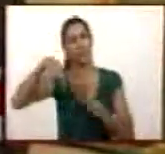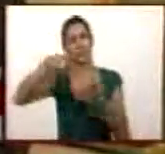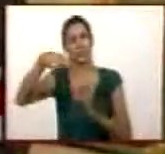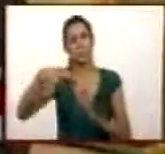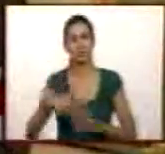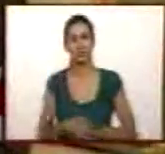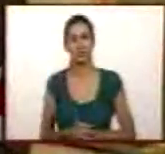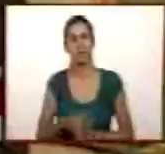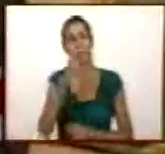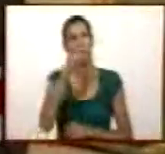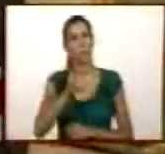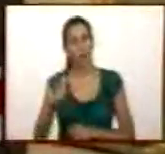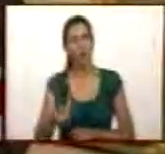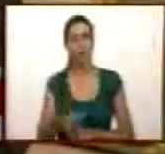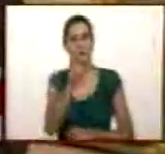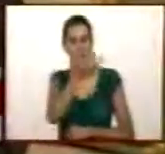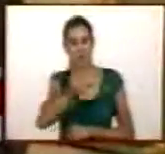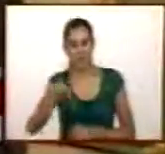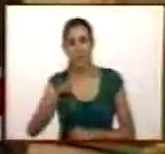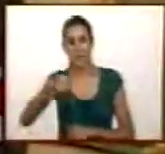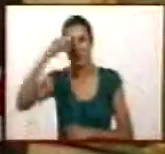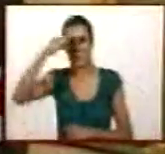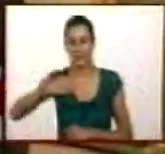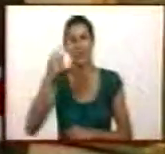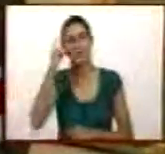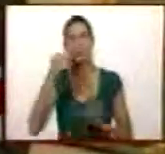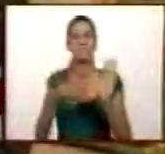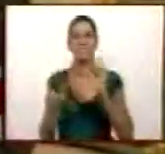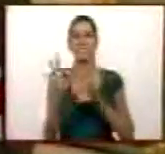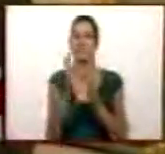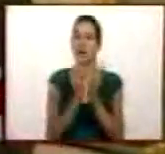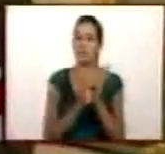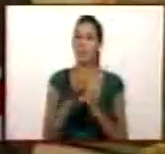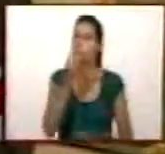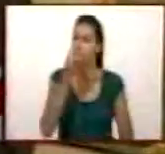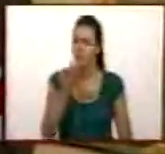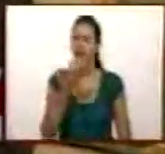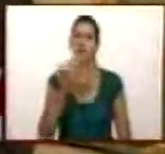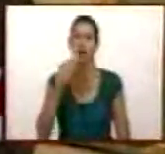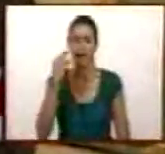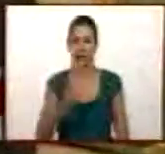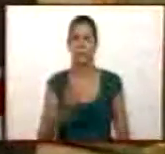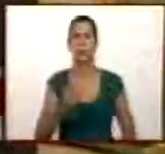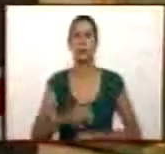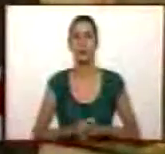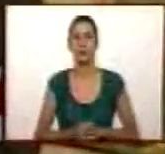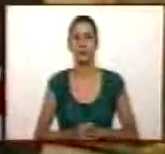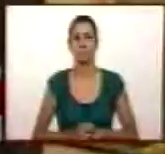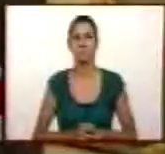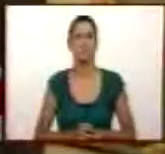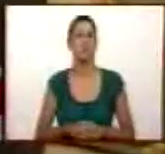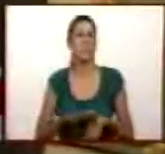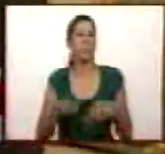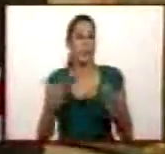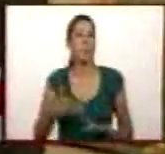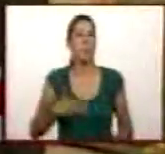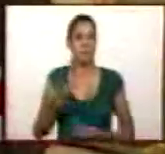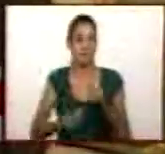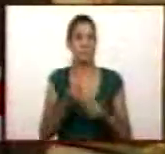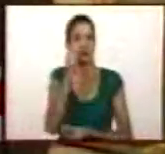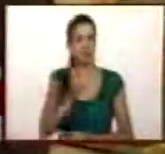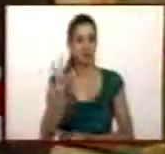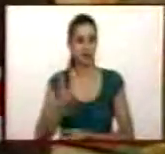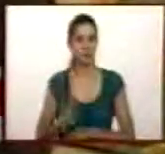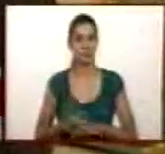revolución popular, cívico-militar del 13 de abril, un ejemplo de lo que somos capaces los venezolanos. El 13 de